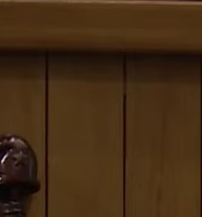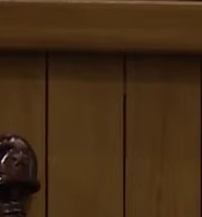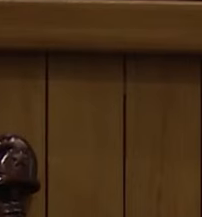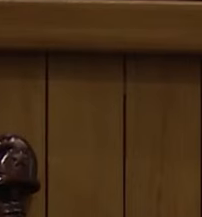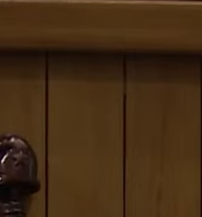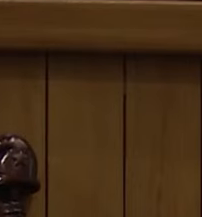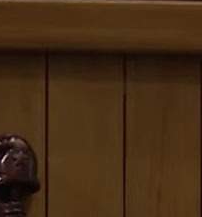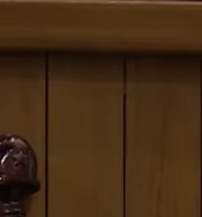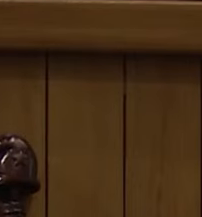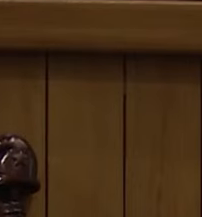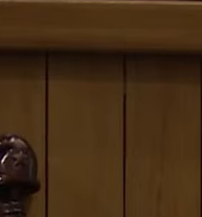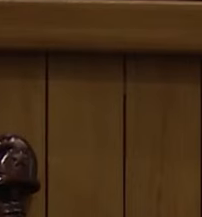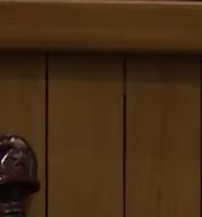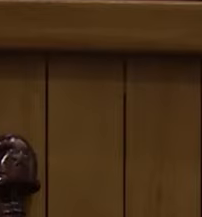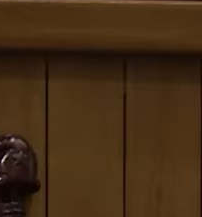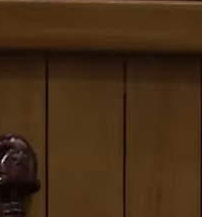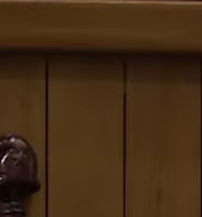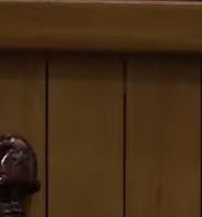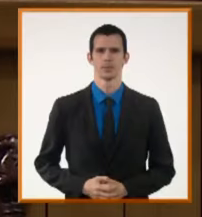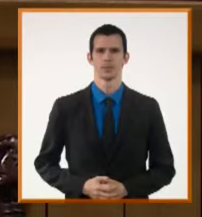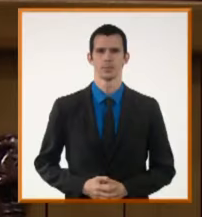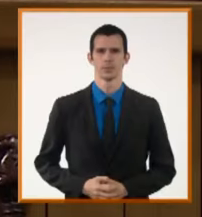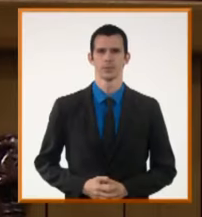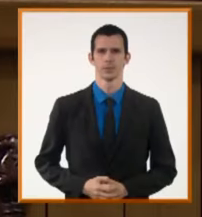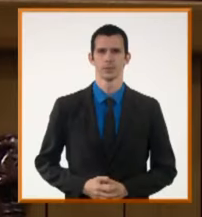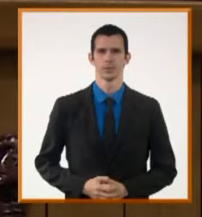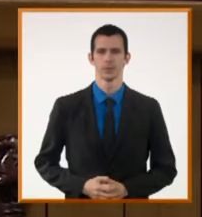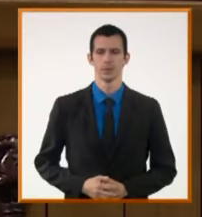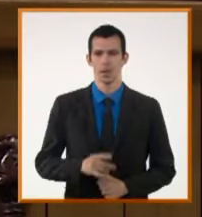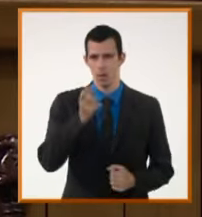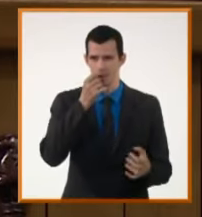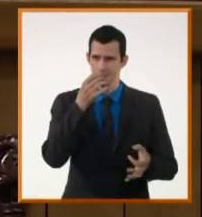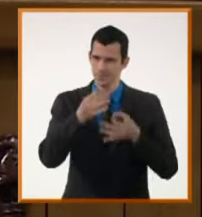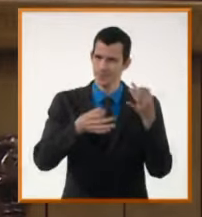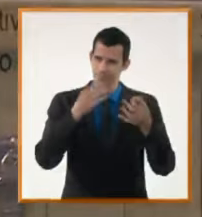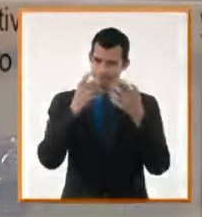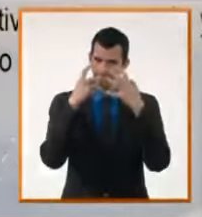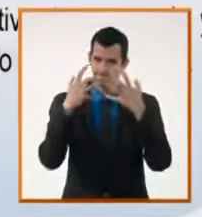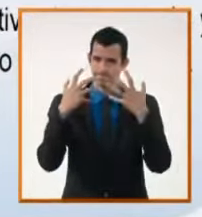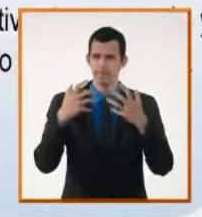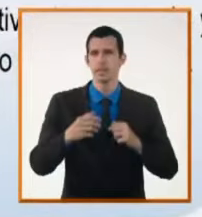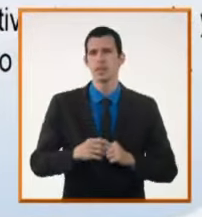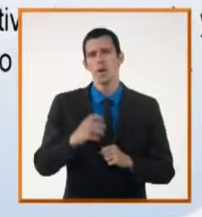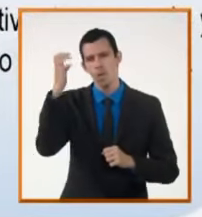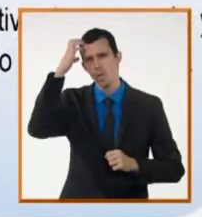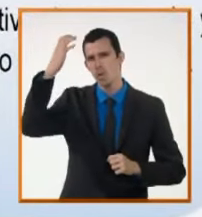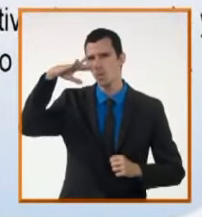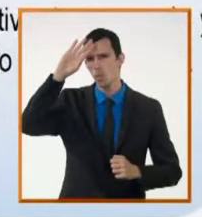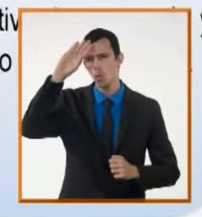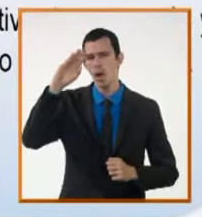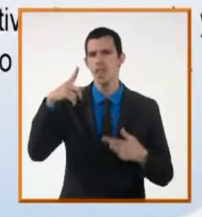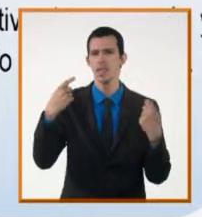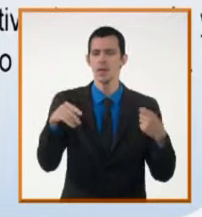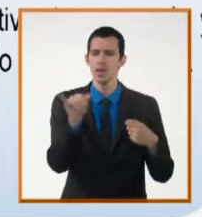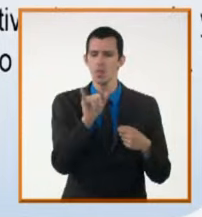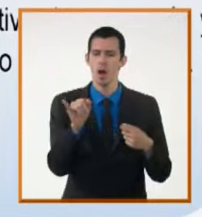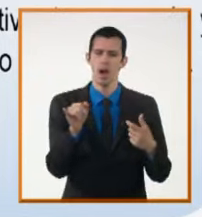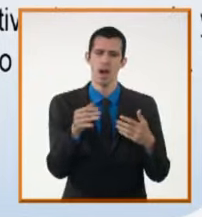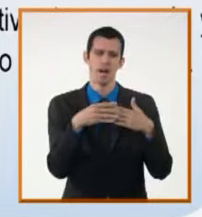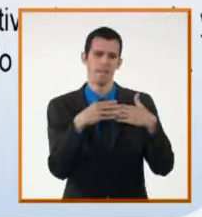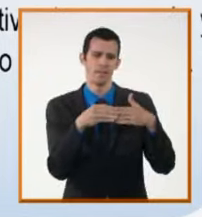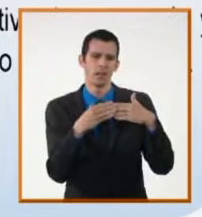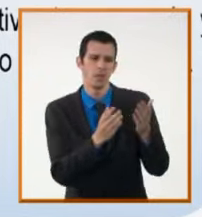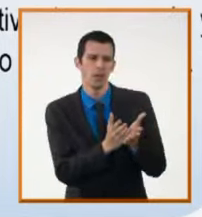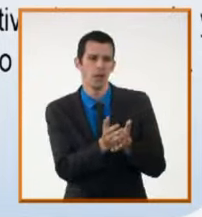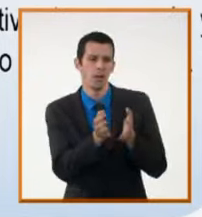los niveles de gobierno. Los trámites a la población, se han dado pasos de avance importantes. Un ejemplo a seguir,